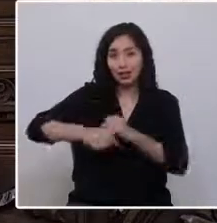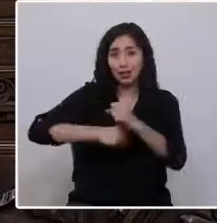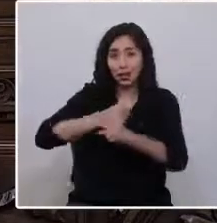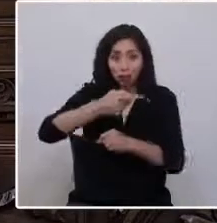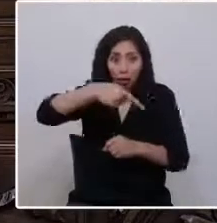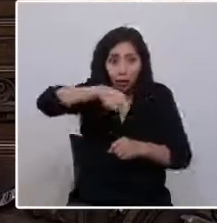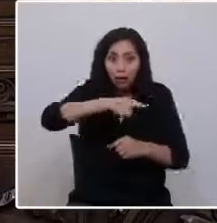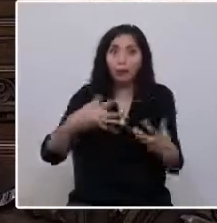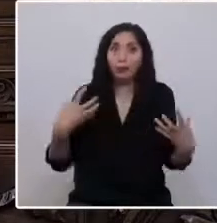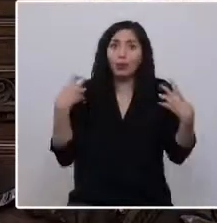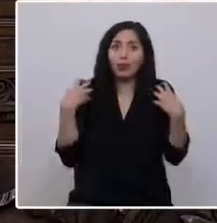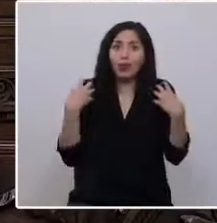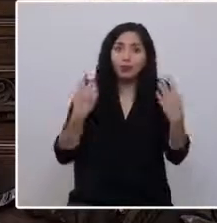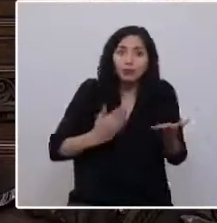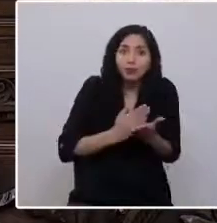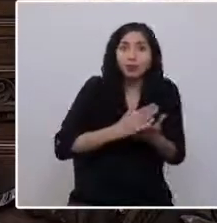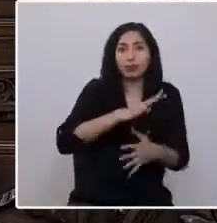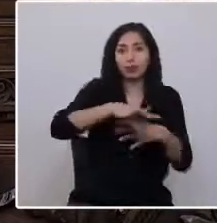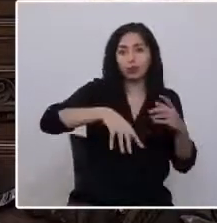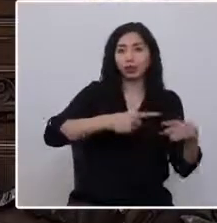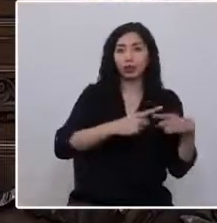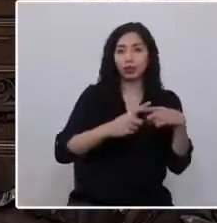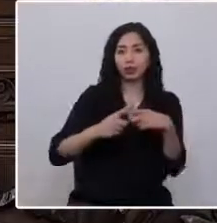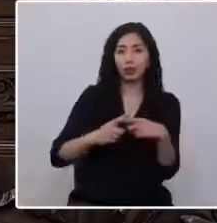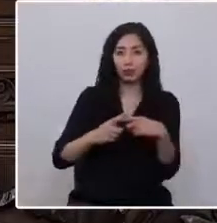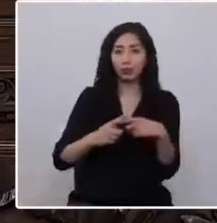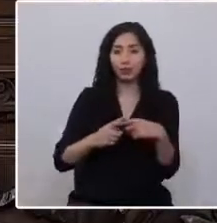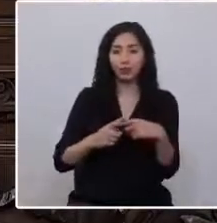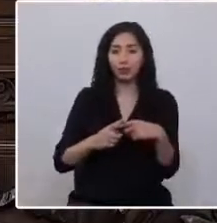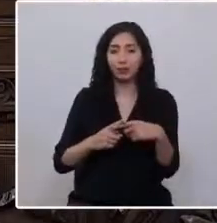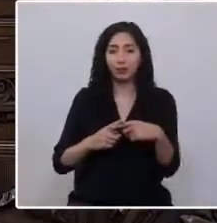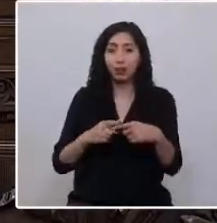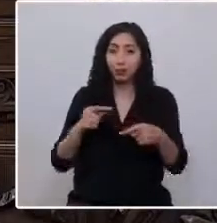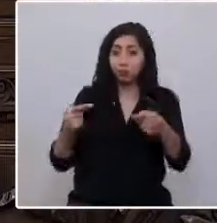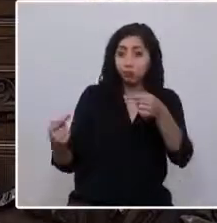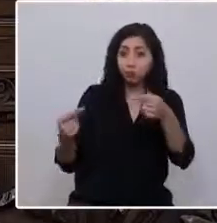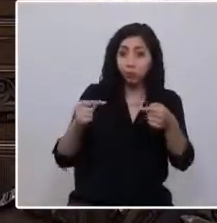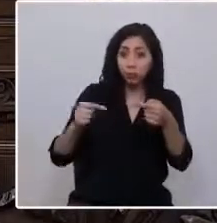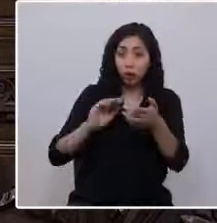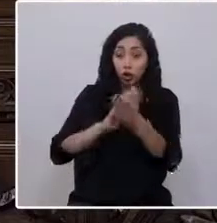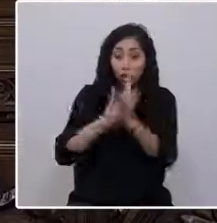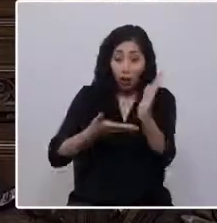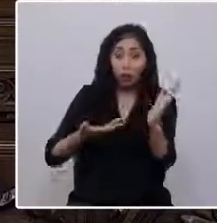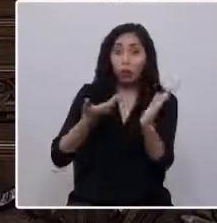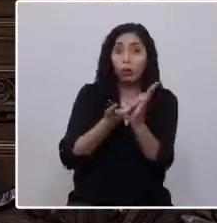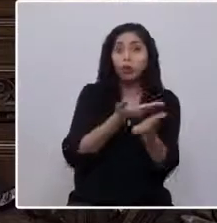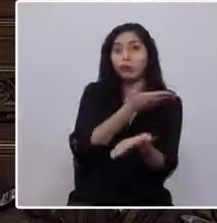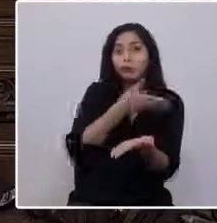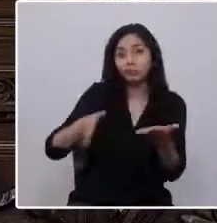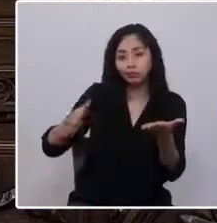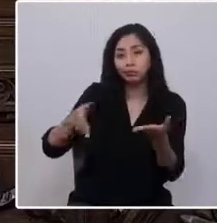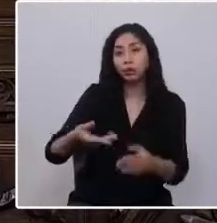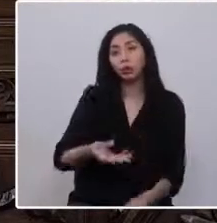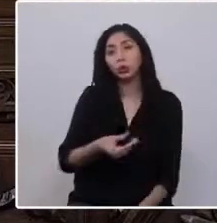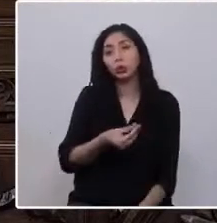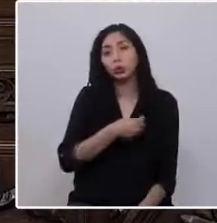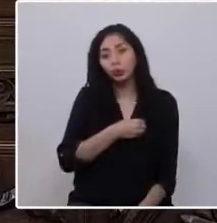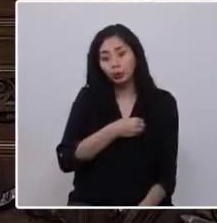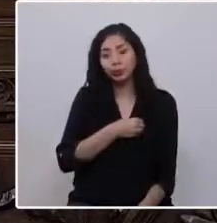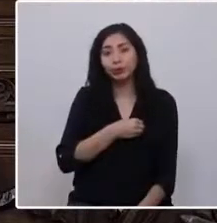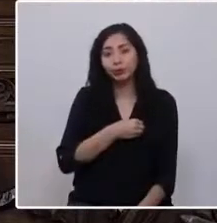social en la discusión parlamentaria estas propuestas fueron rechazadas y lo lamento profundamente